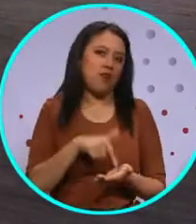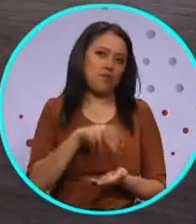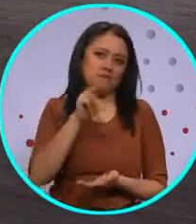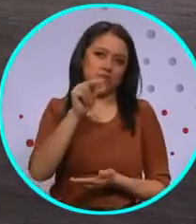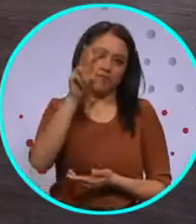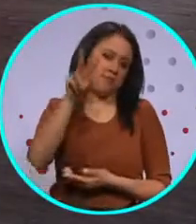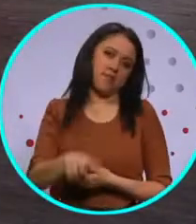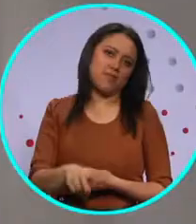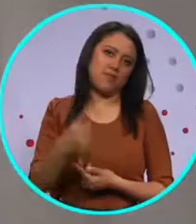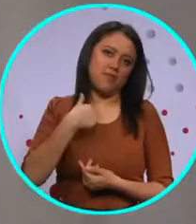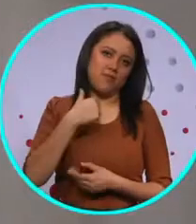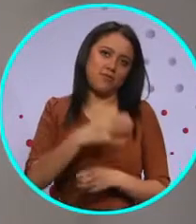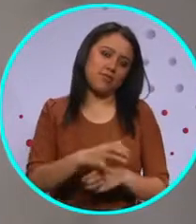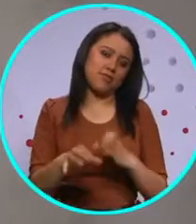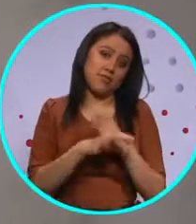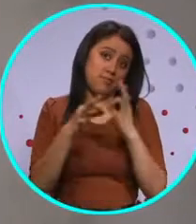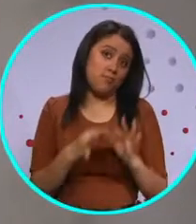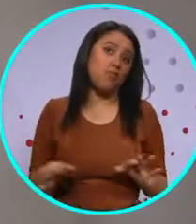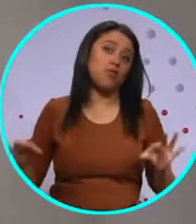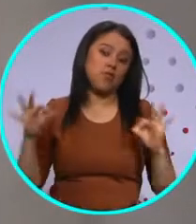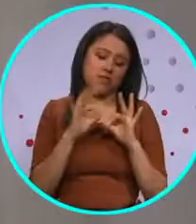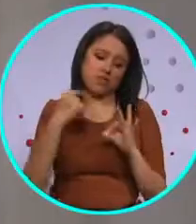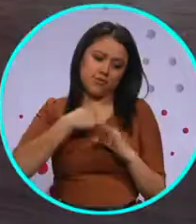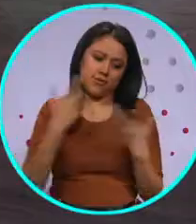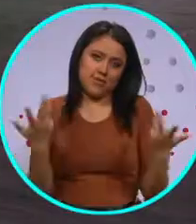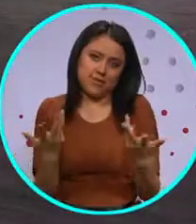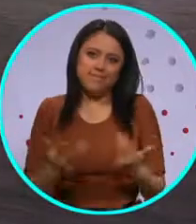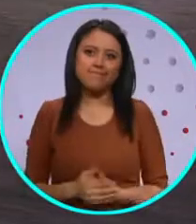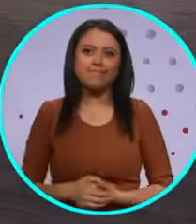tengo cosas más importantes que hacer